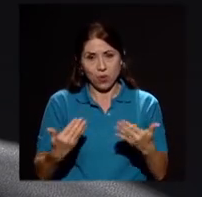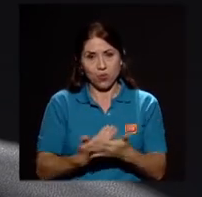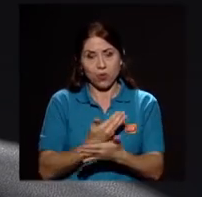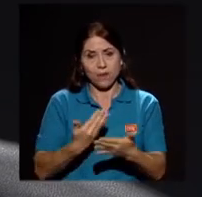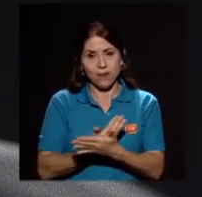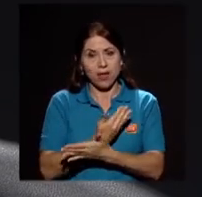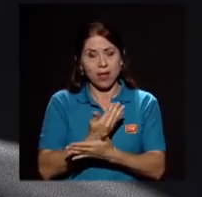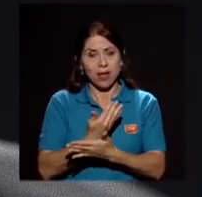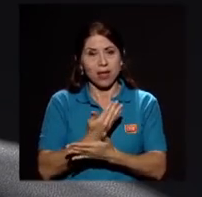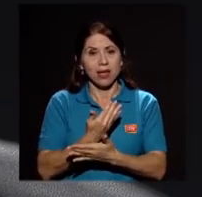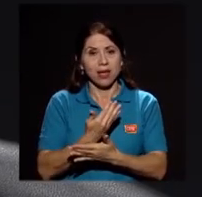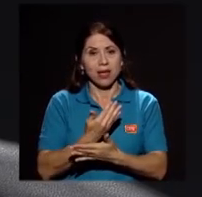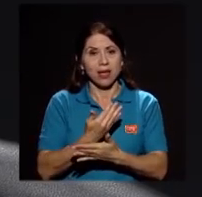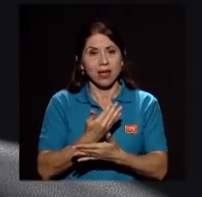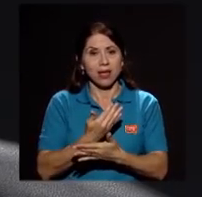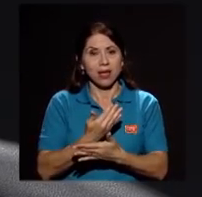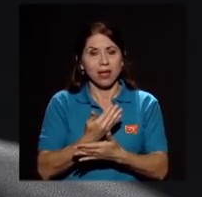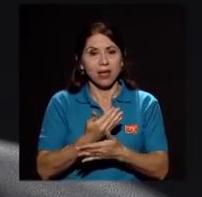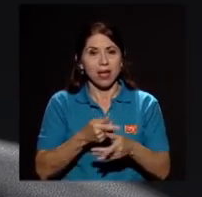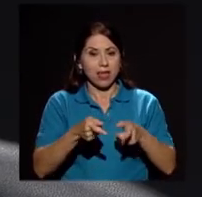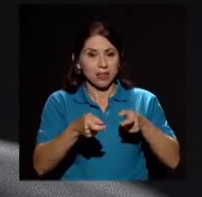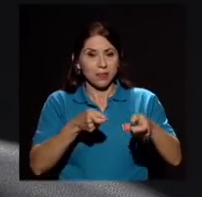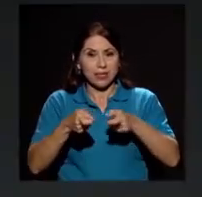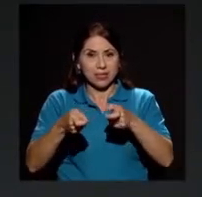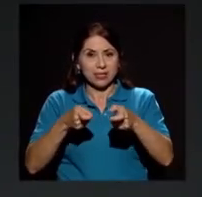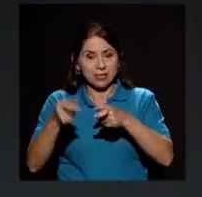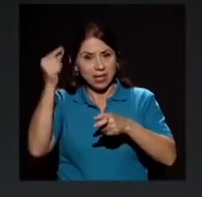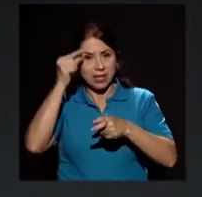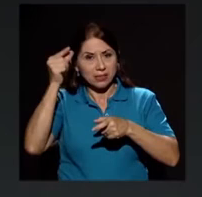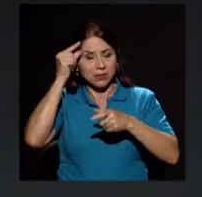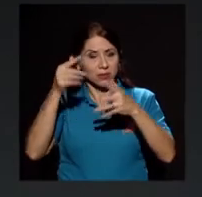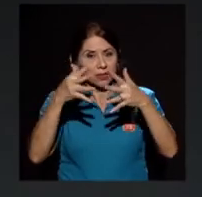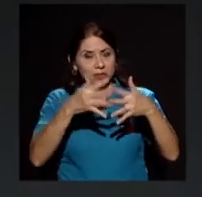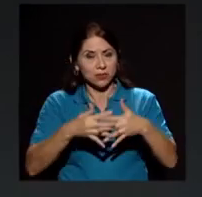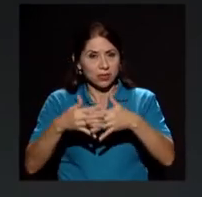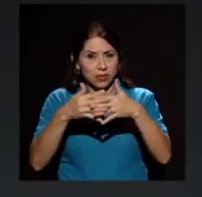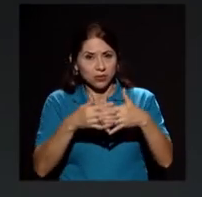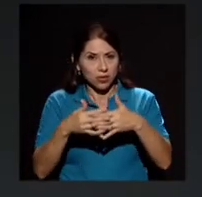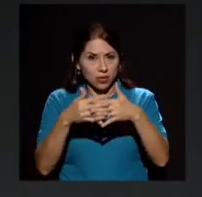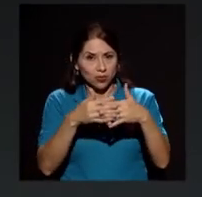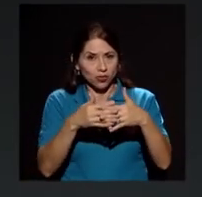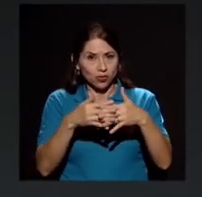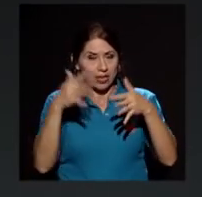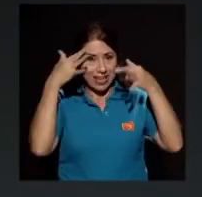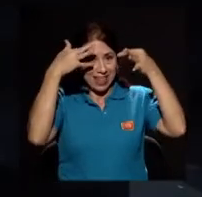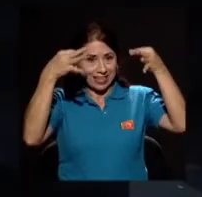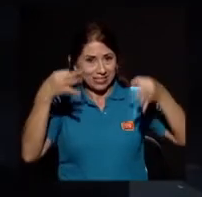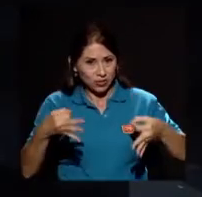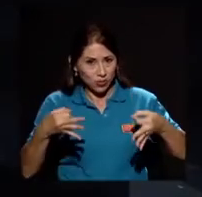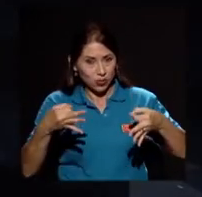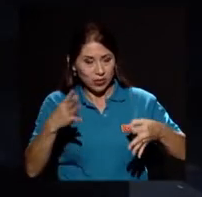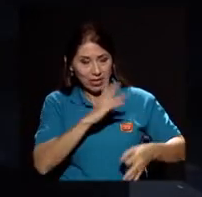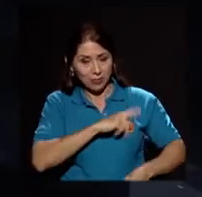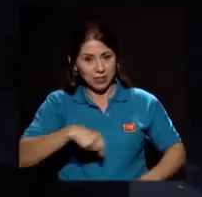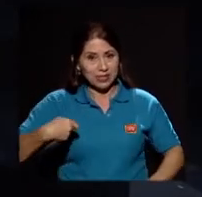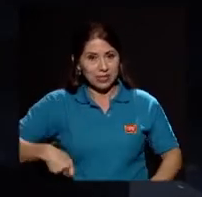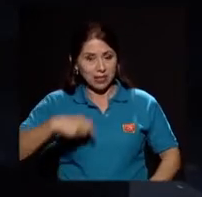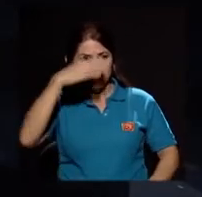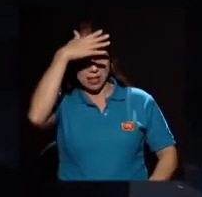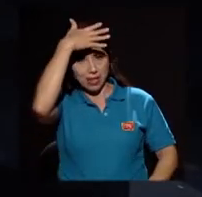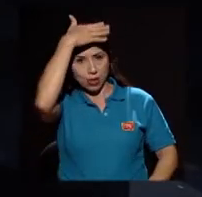de los eeuu en la decisión del presidente camps